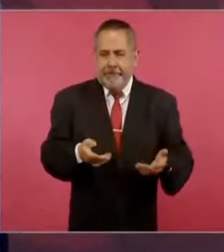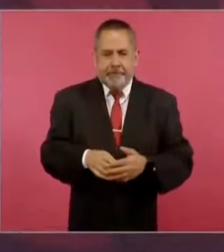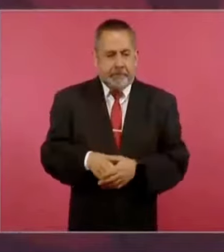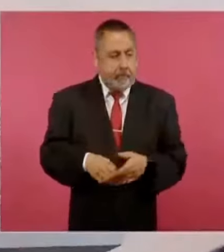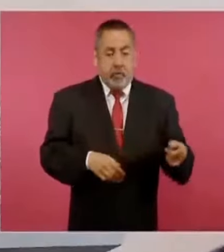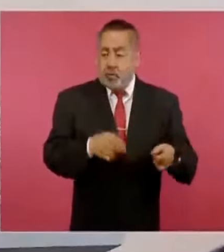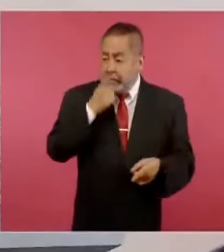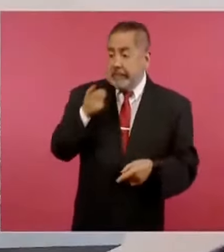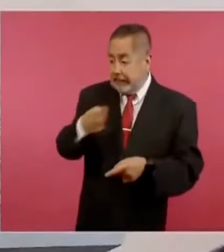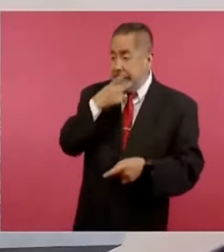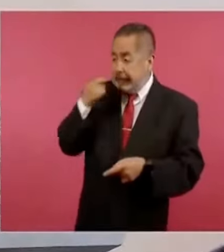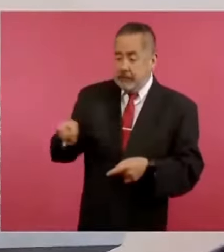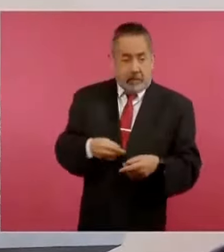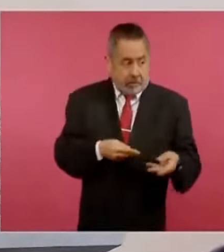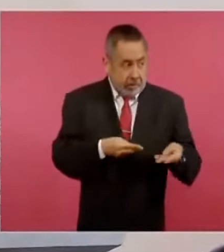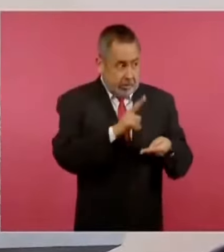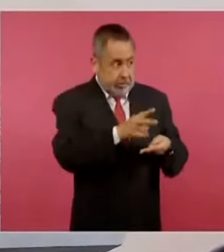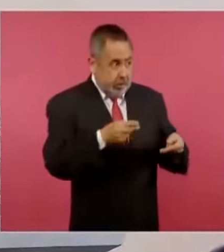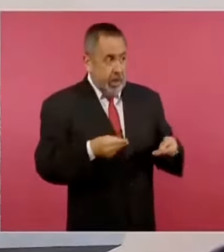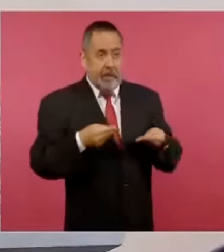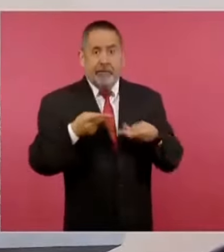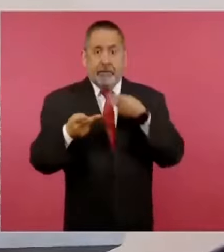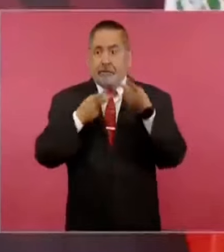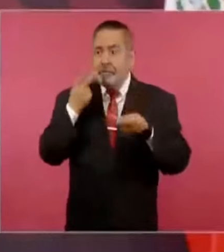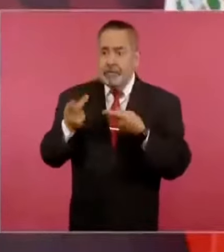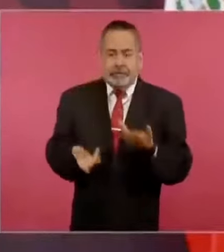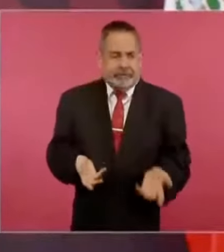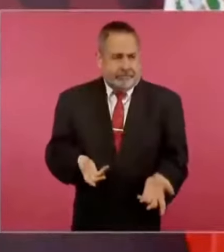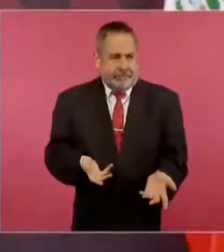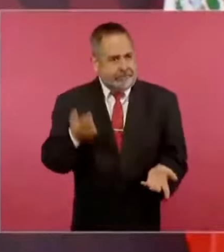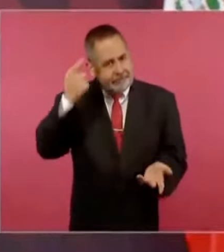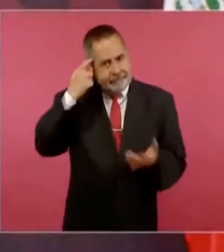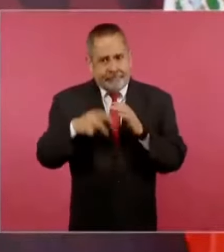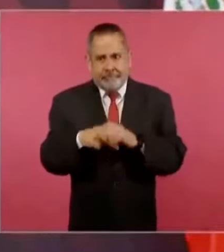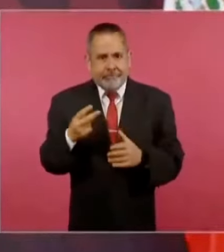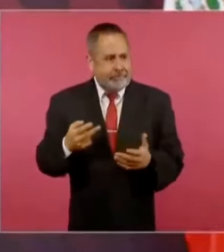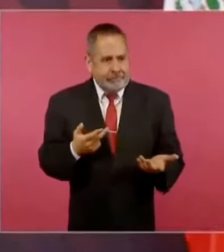y di esto otro. ¿Y saben qué tienen?